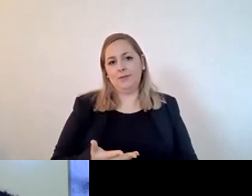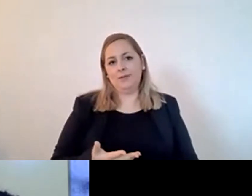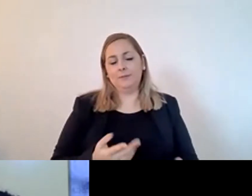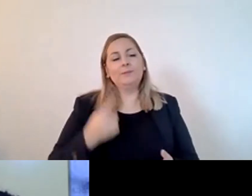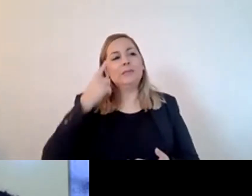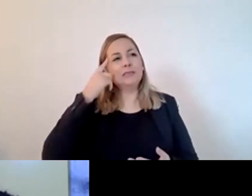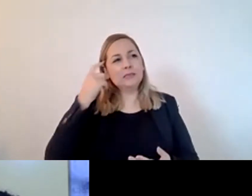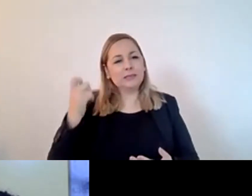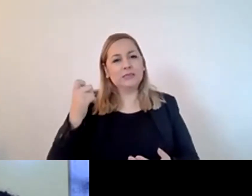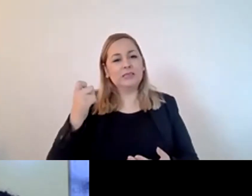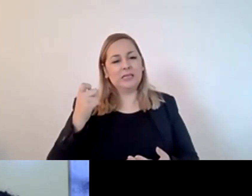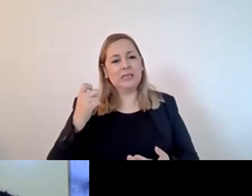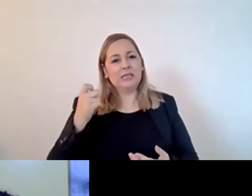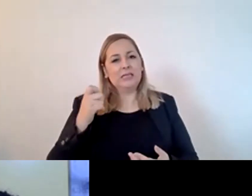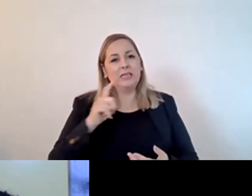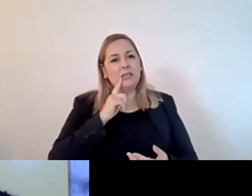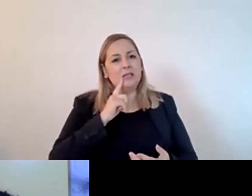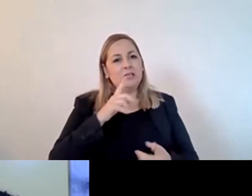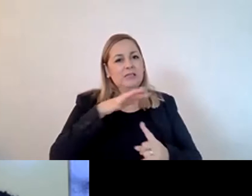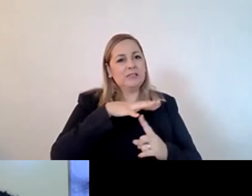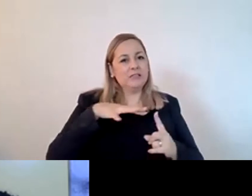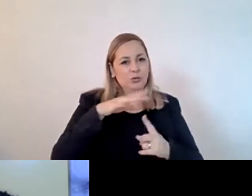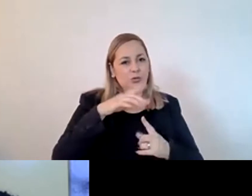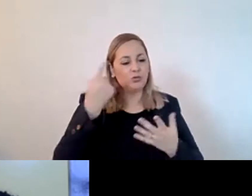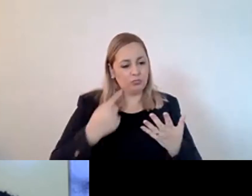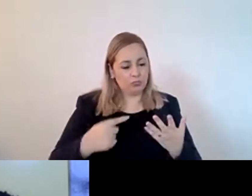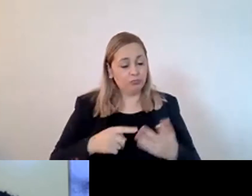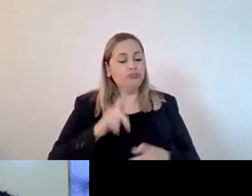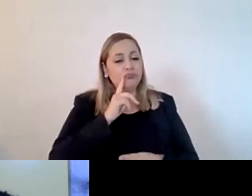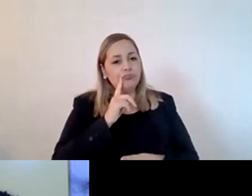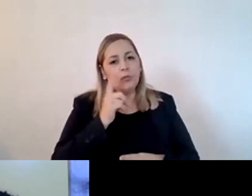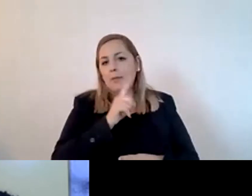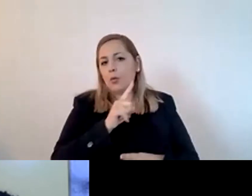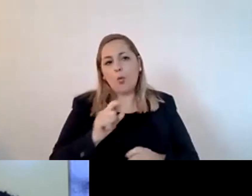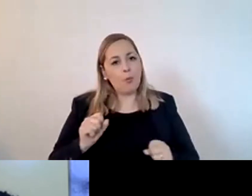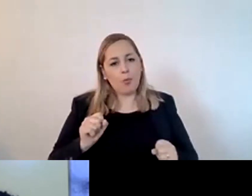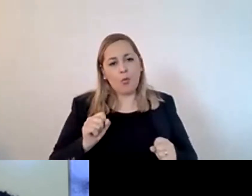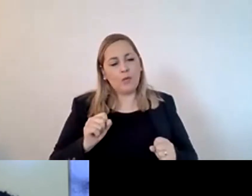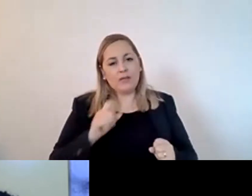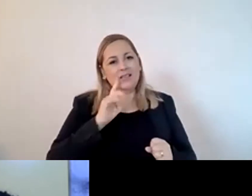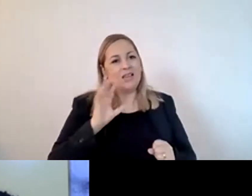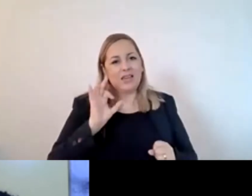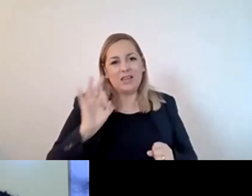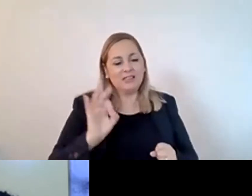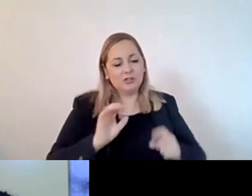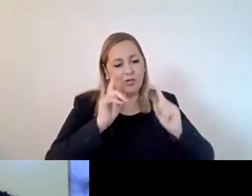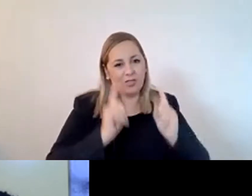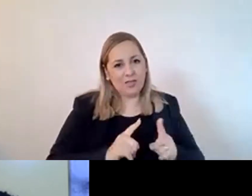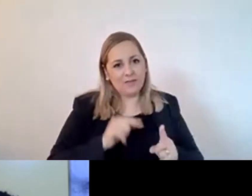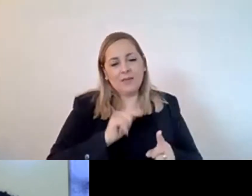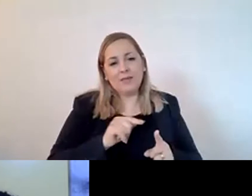Creen que tienen una serie de condiciones y las tienen, pero no pueden tener el éxito que debieran